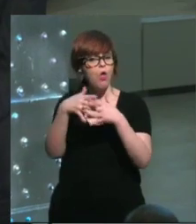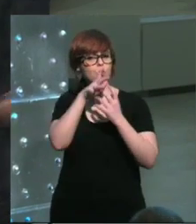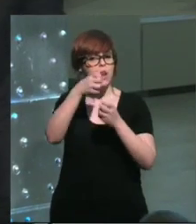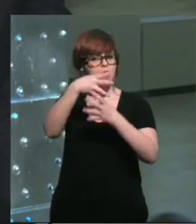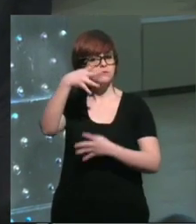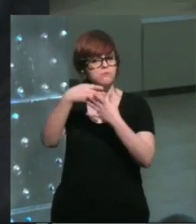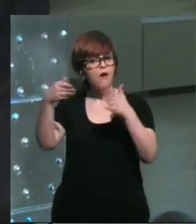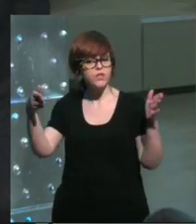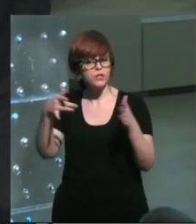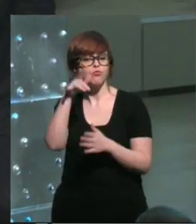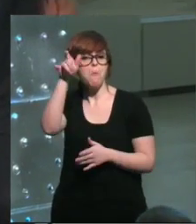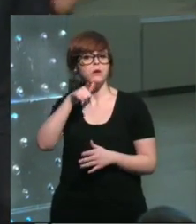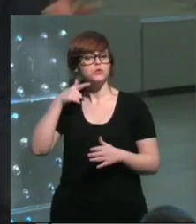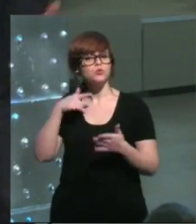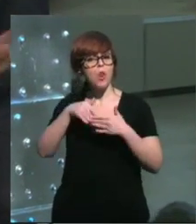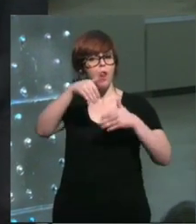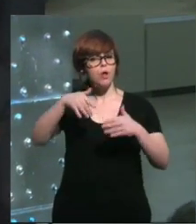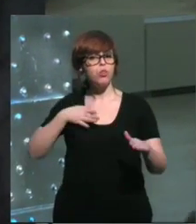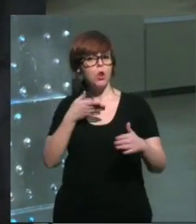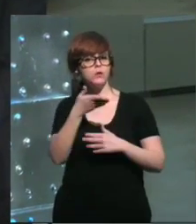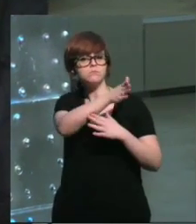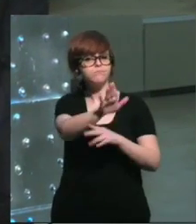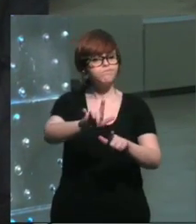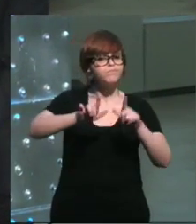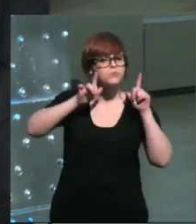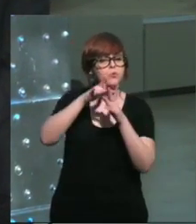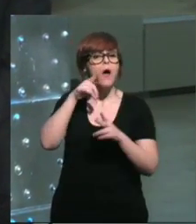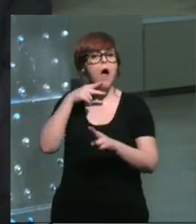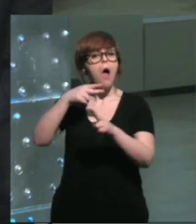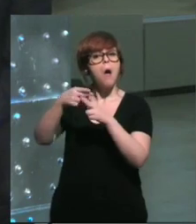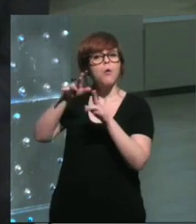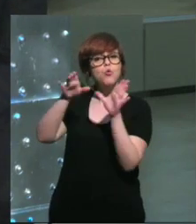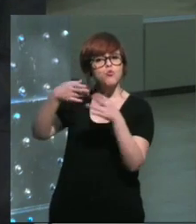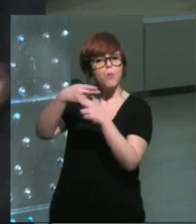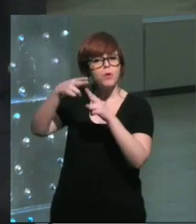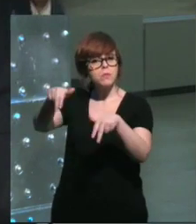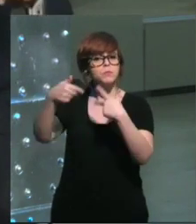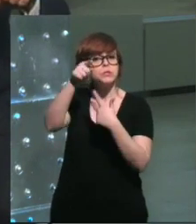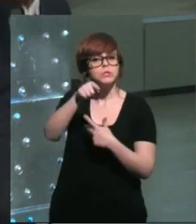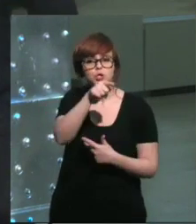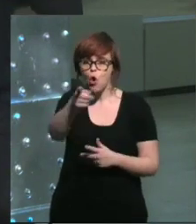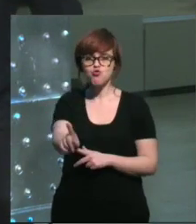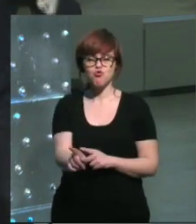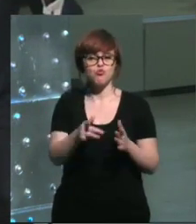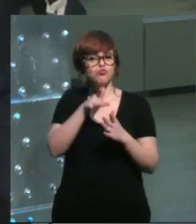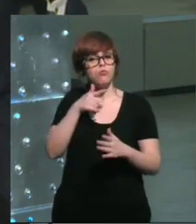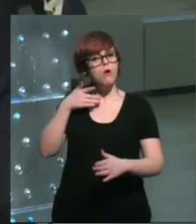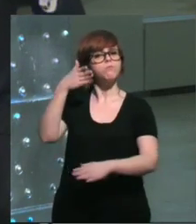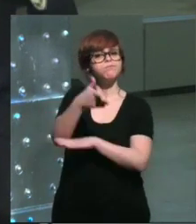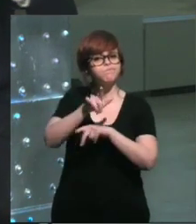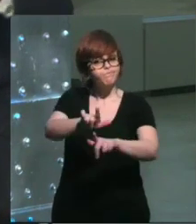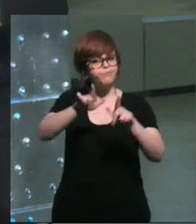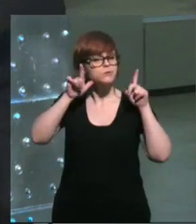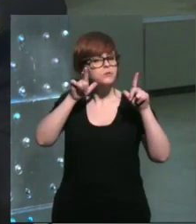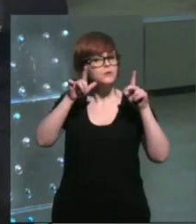se presenta a las elecciones sin el beneplácito, ni siquiera el permiso del partido, puede ganar. Y cuando gana, lo que te une al partido es tu ideología, no